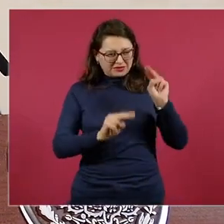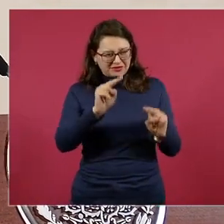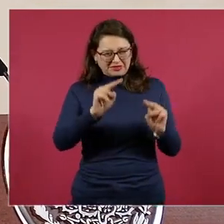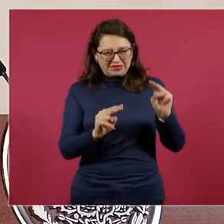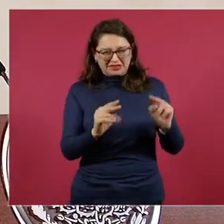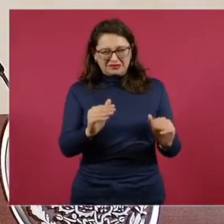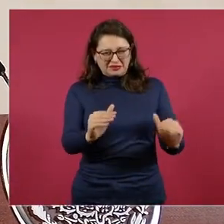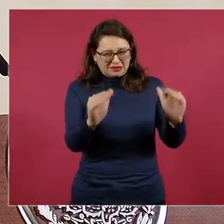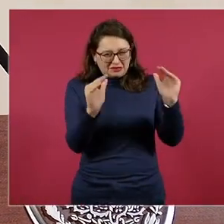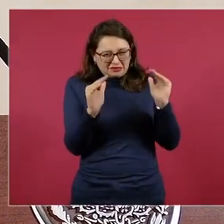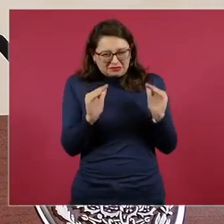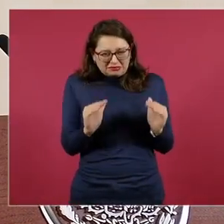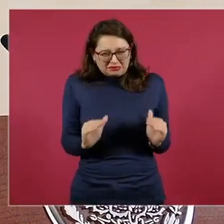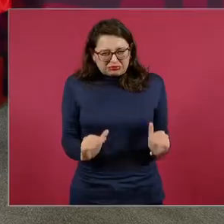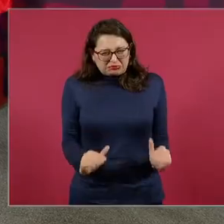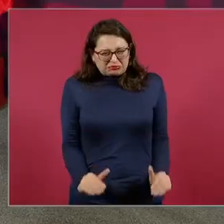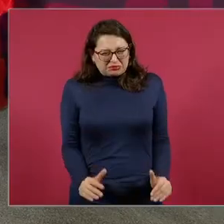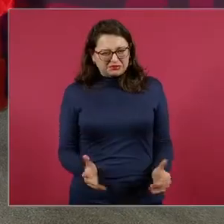díganme